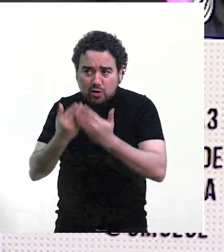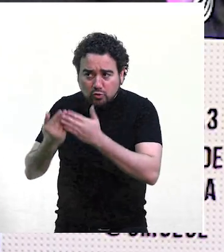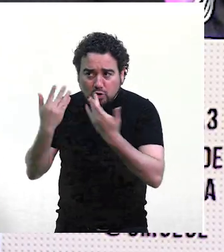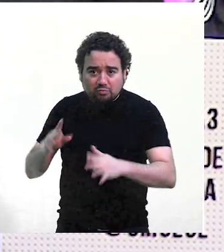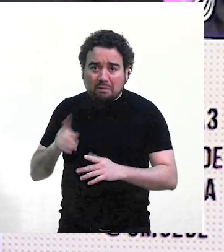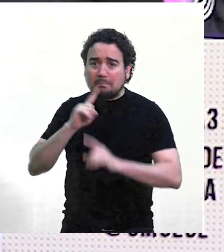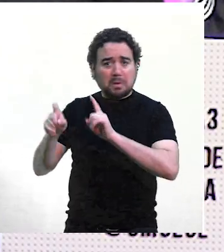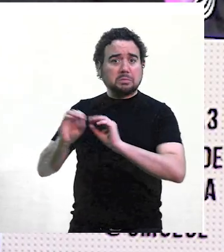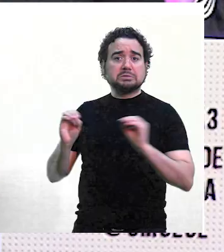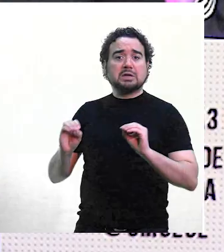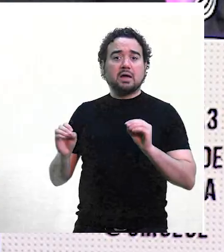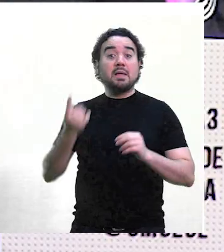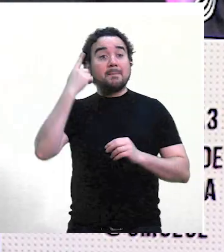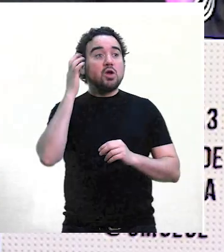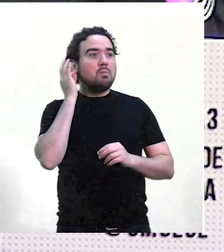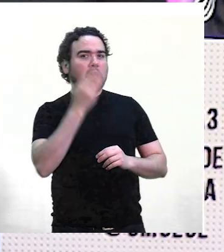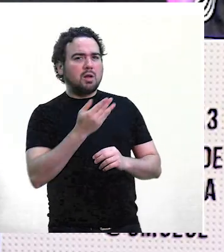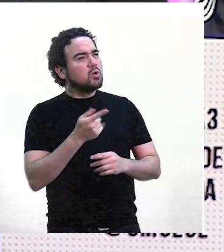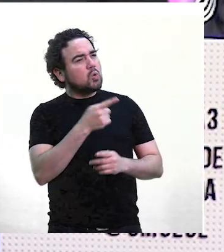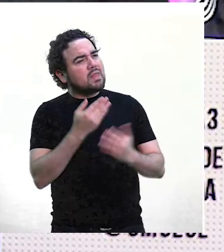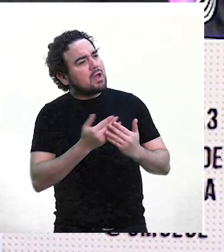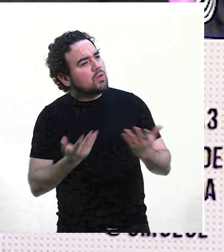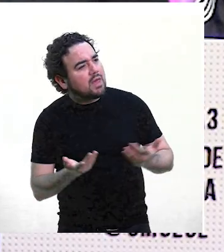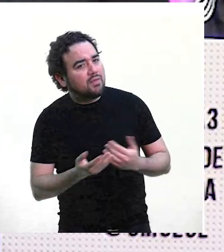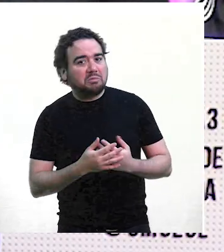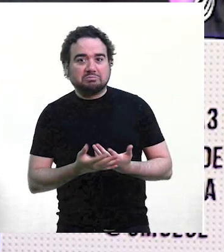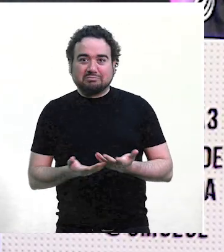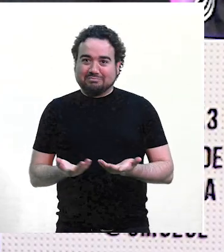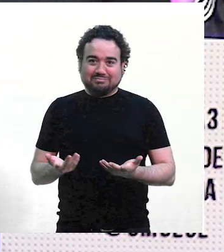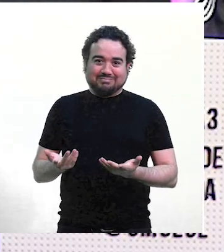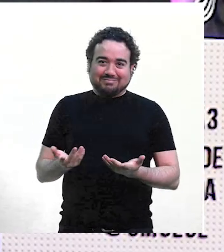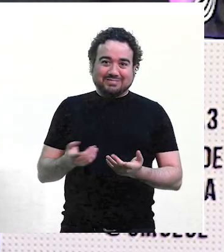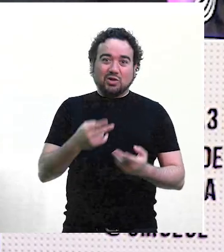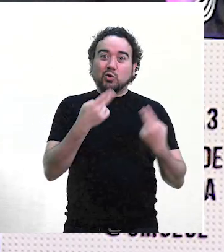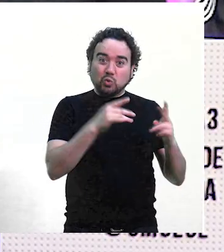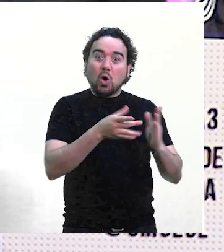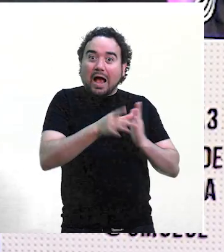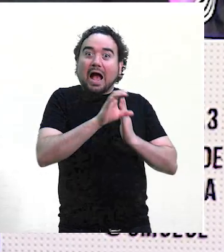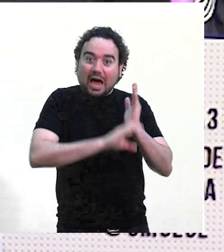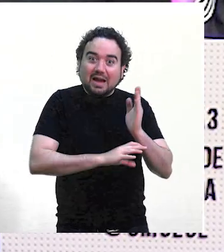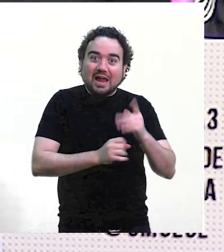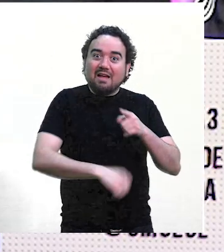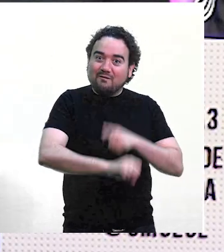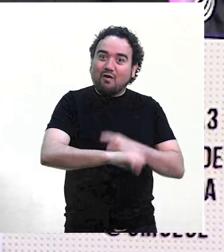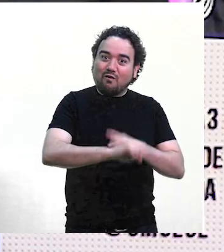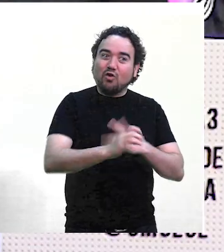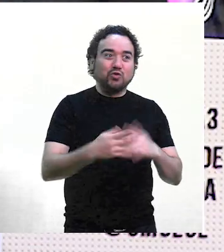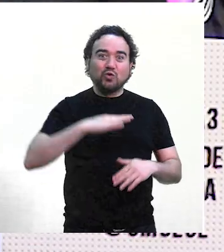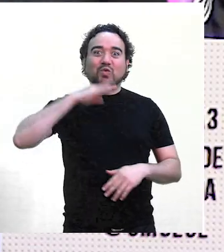mismo si llegó hasta octavos, no sé si es el caso, pero así es mujer, como ya, ¿pero qué está estudiando? Y, es Claro. como, y ni siquiera le alcanzan con su